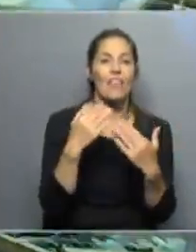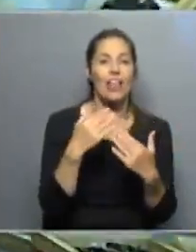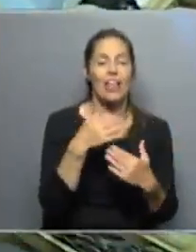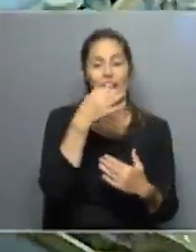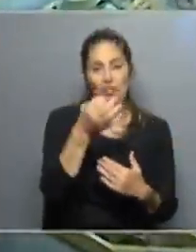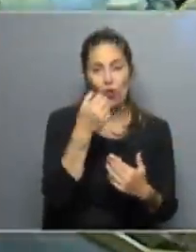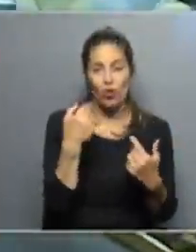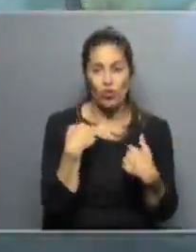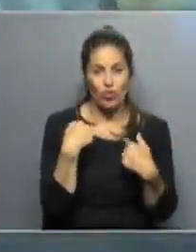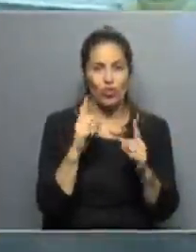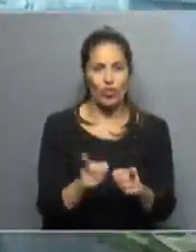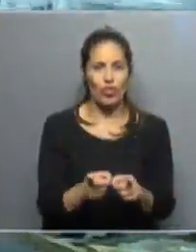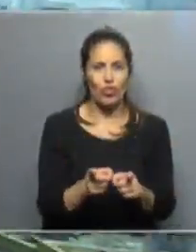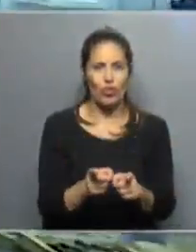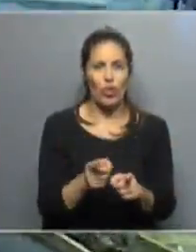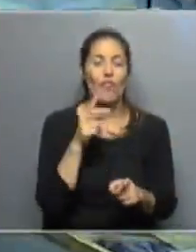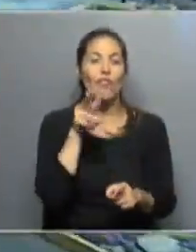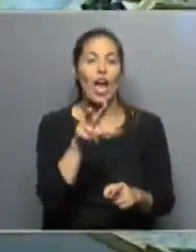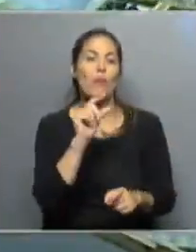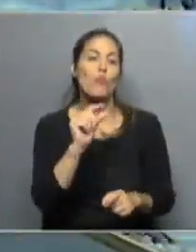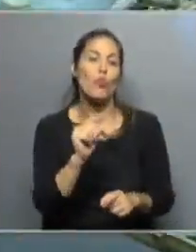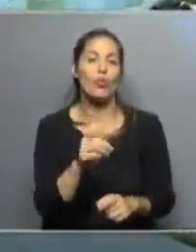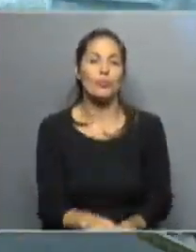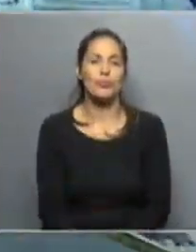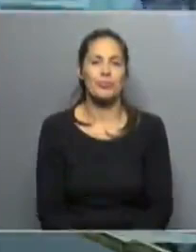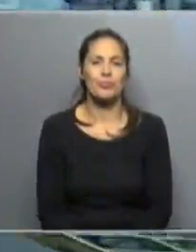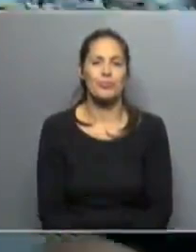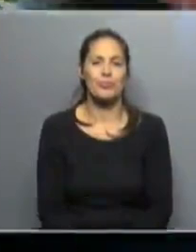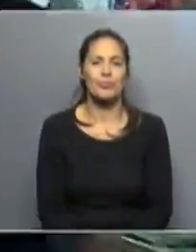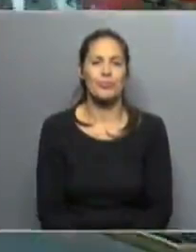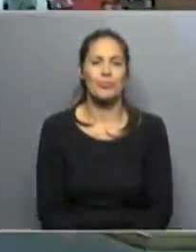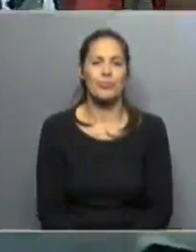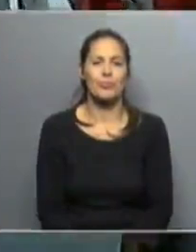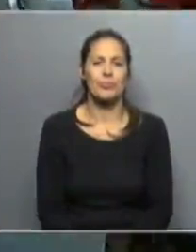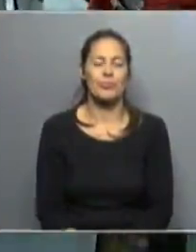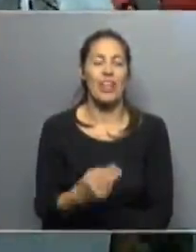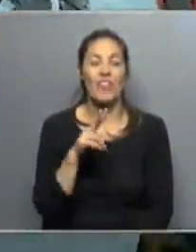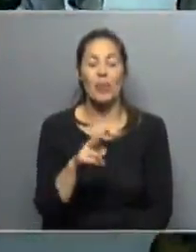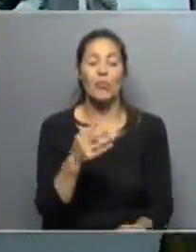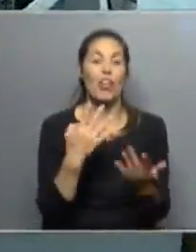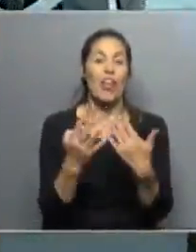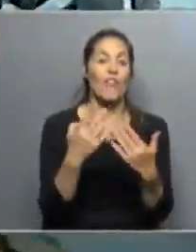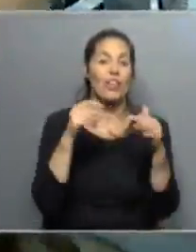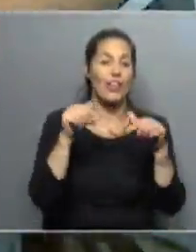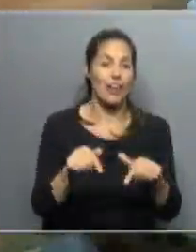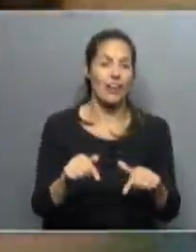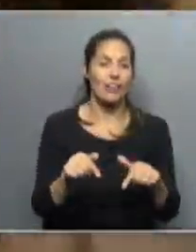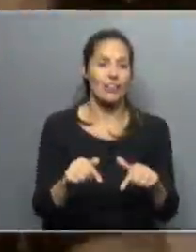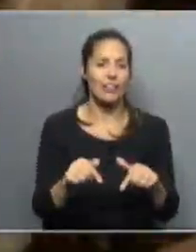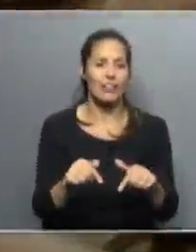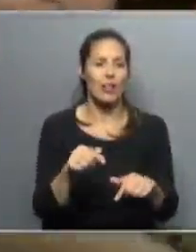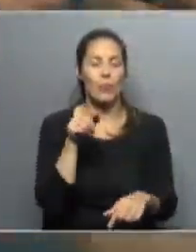con nosotros. Pero bueno, veamos un poquito... Que nos trae la feria por acá también.